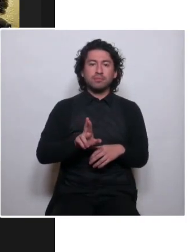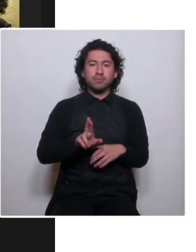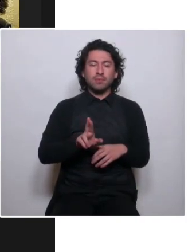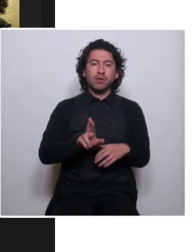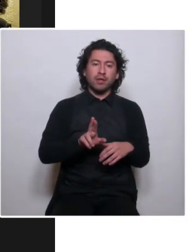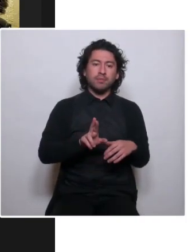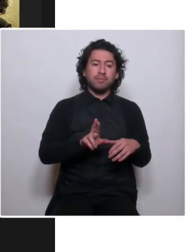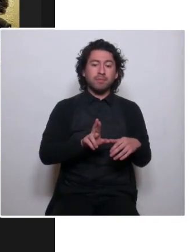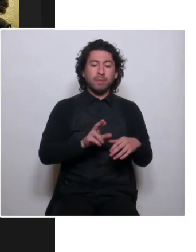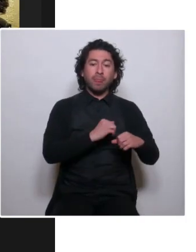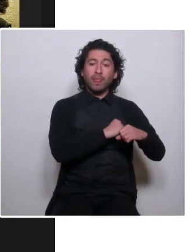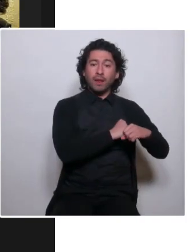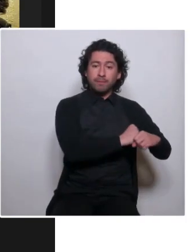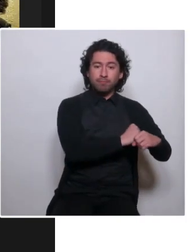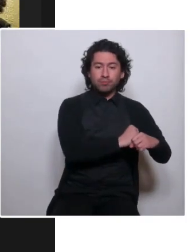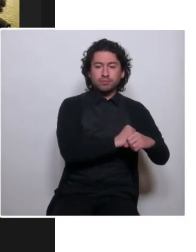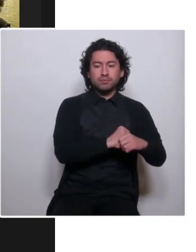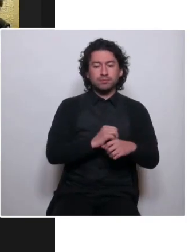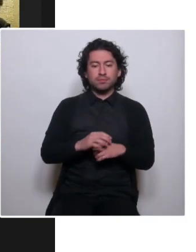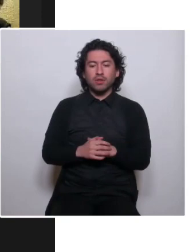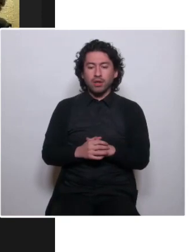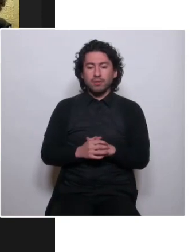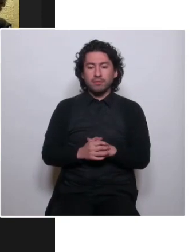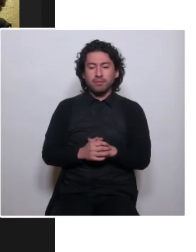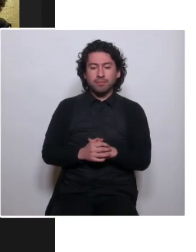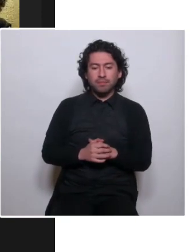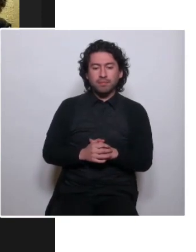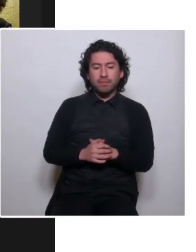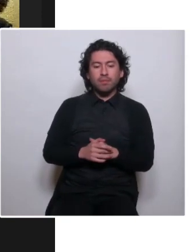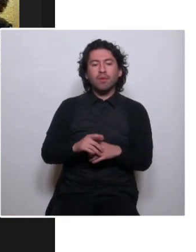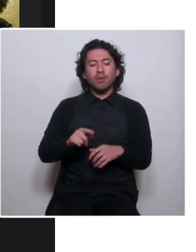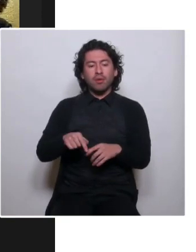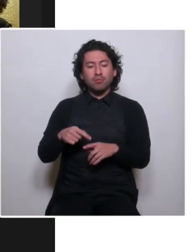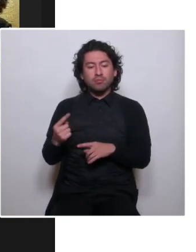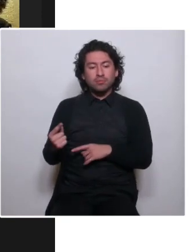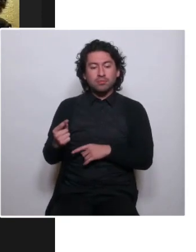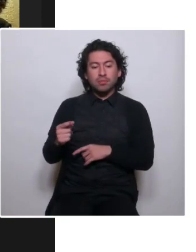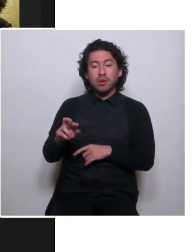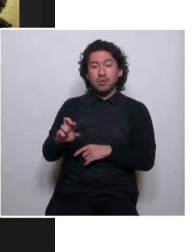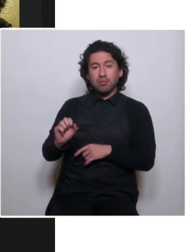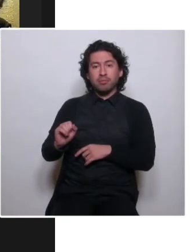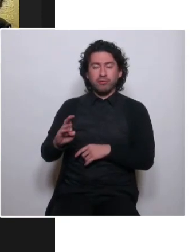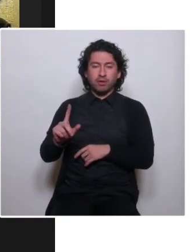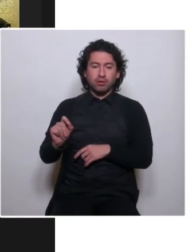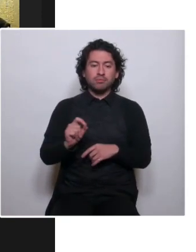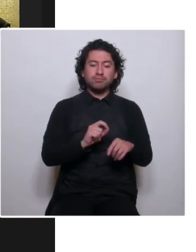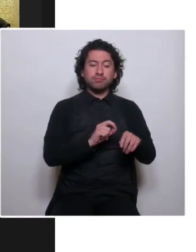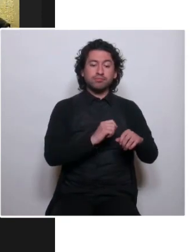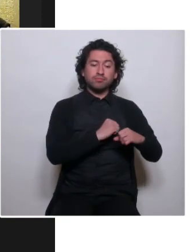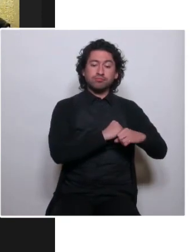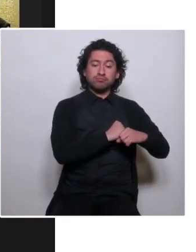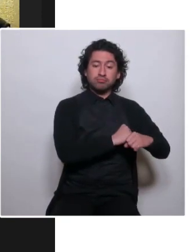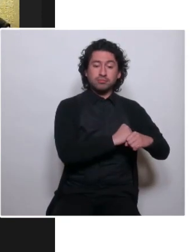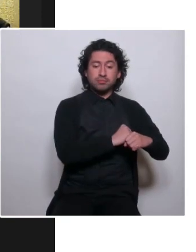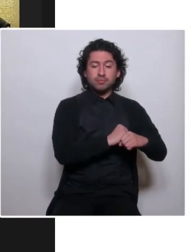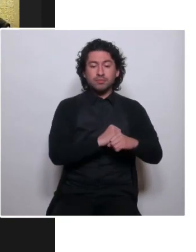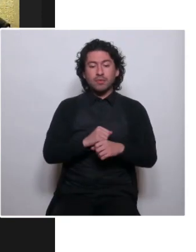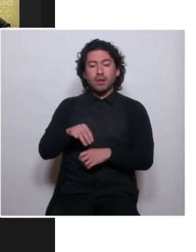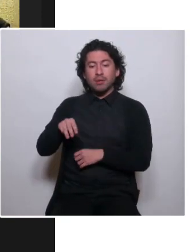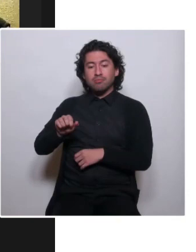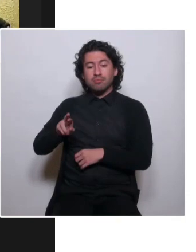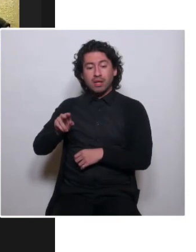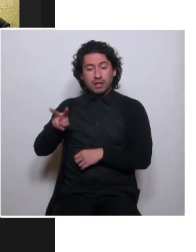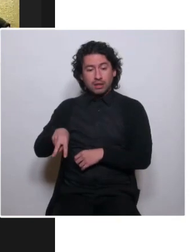secretario. Convencional Pablo Tolosa. En contra, señor secretario. Convencional Renato Garín. A favor,